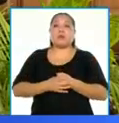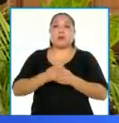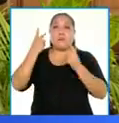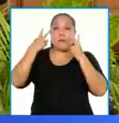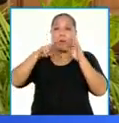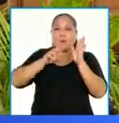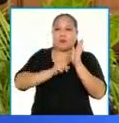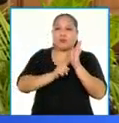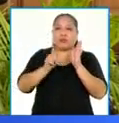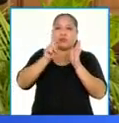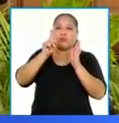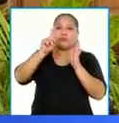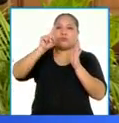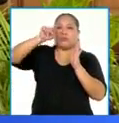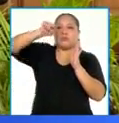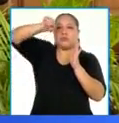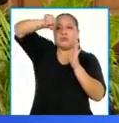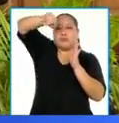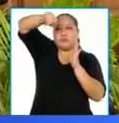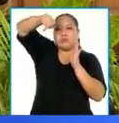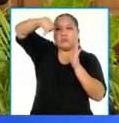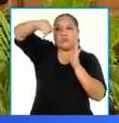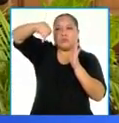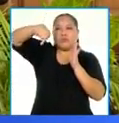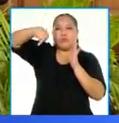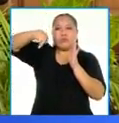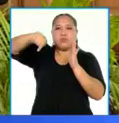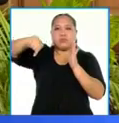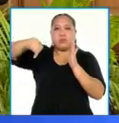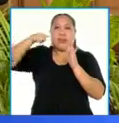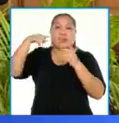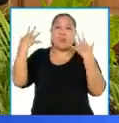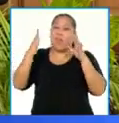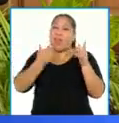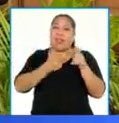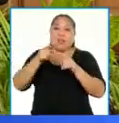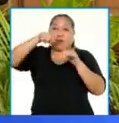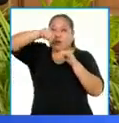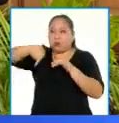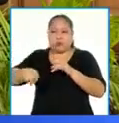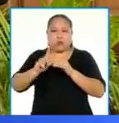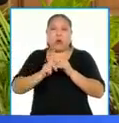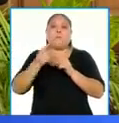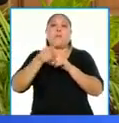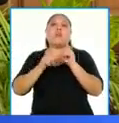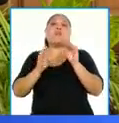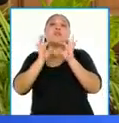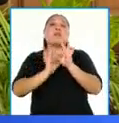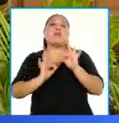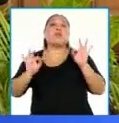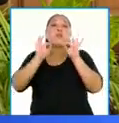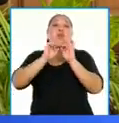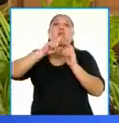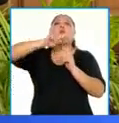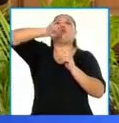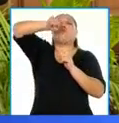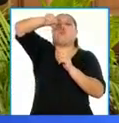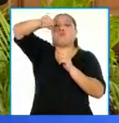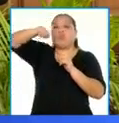tendencia a la reducción, si bien eso no es definitivo, sin embargo, es un elemento importante en la evaluación general.